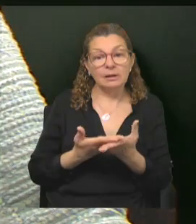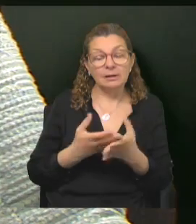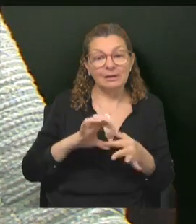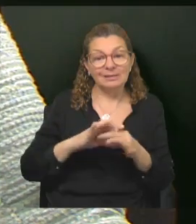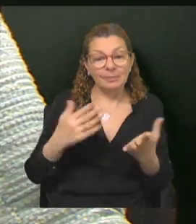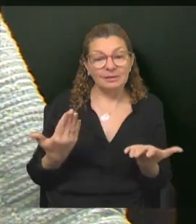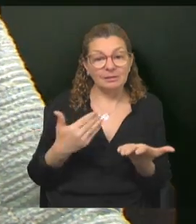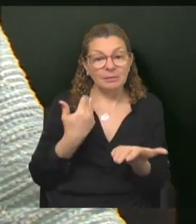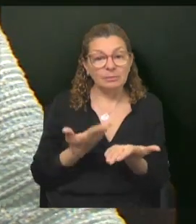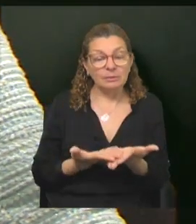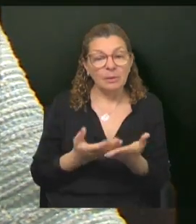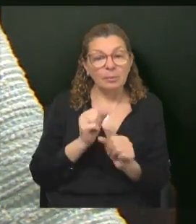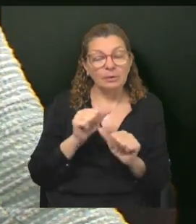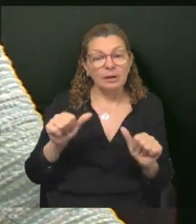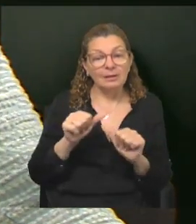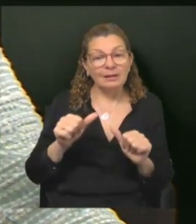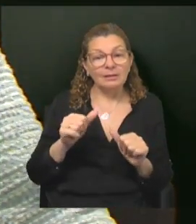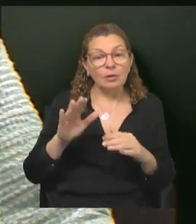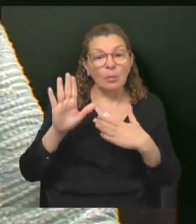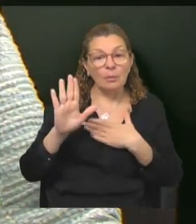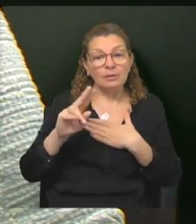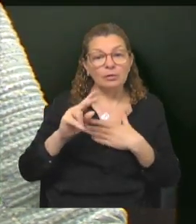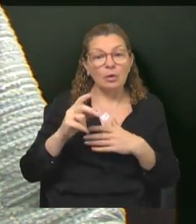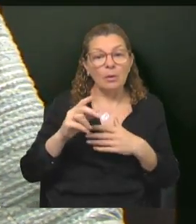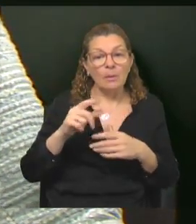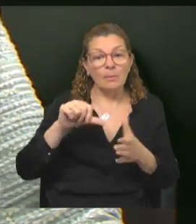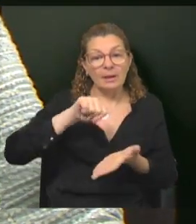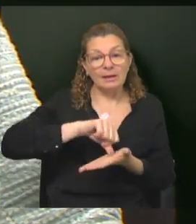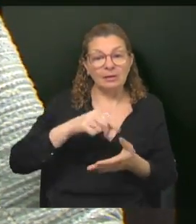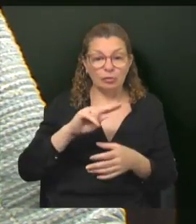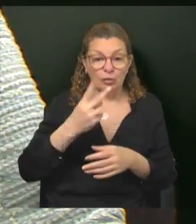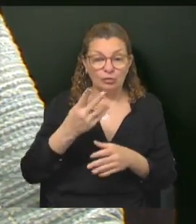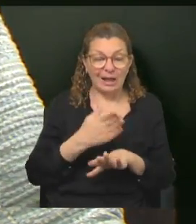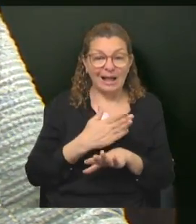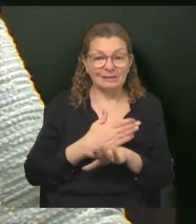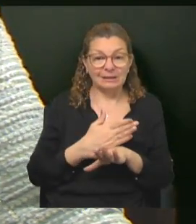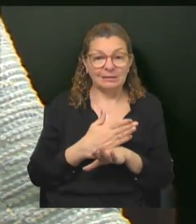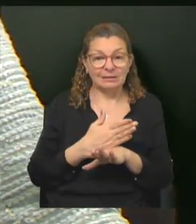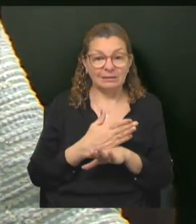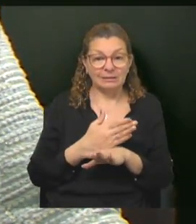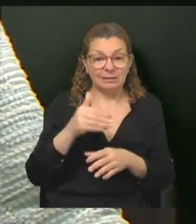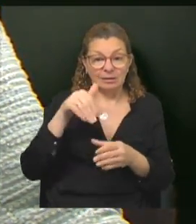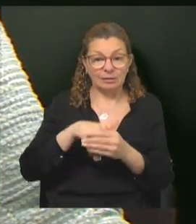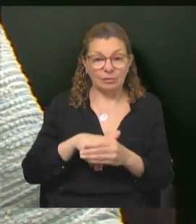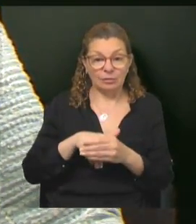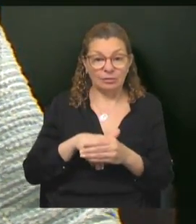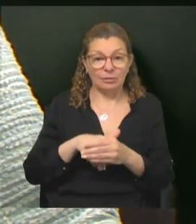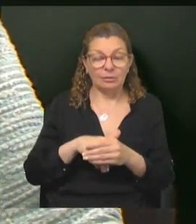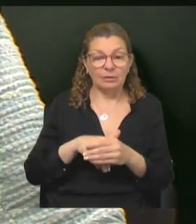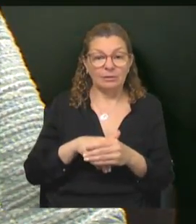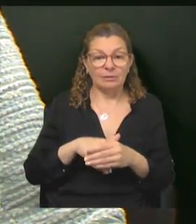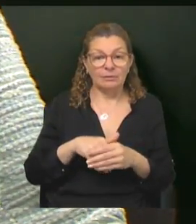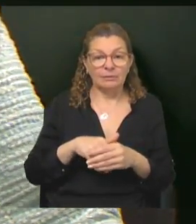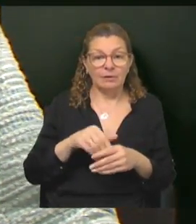fue Eh bueno poder hacer ese compromiso país dos eh antes de de las elecciones generales no de las